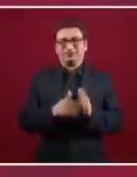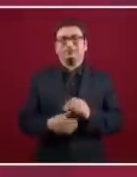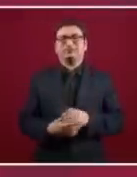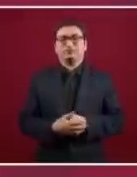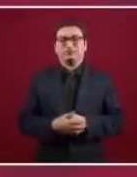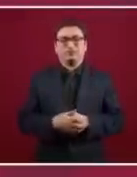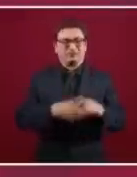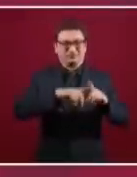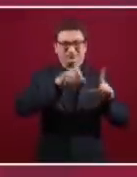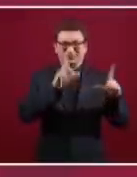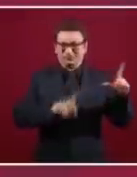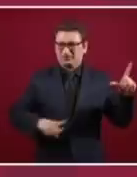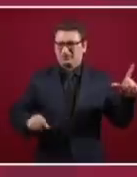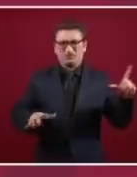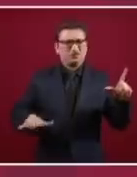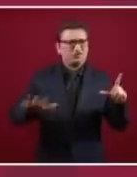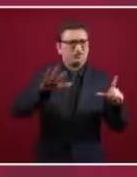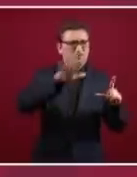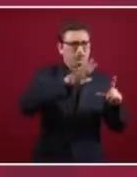para todo el país